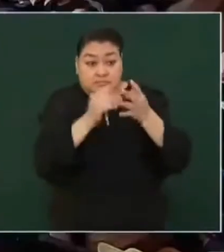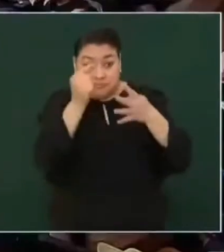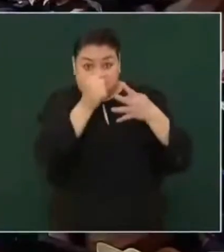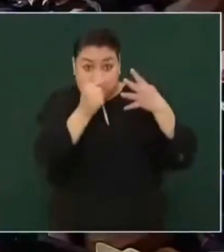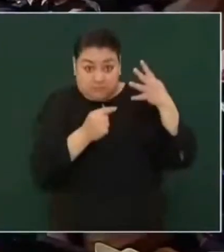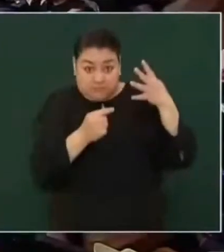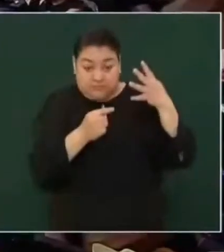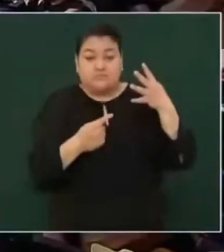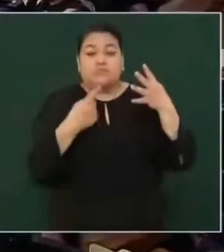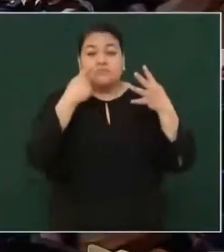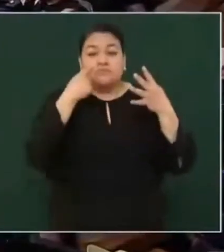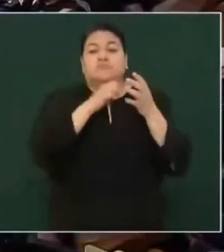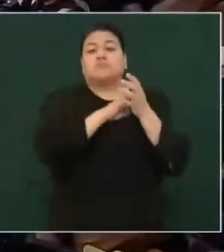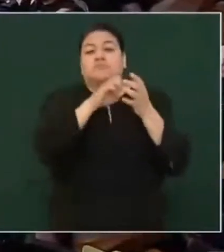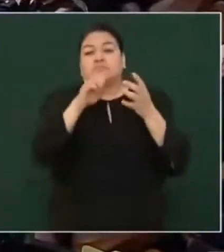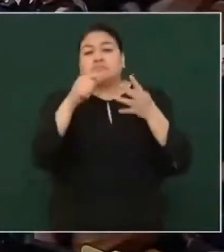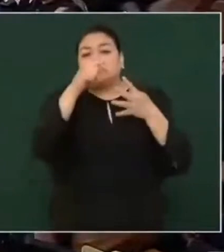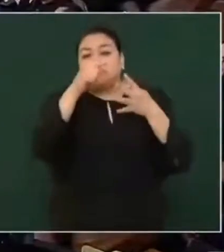no proceden